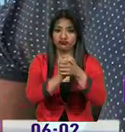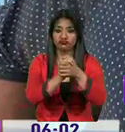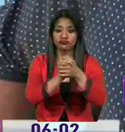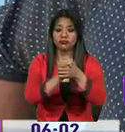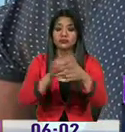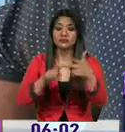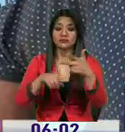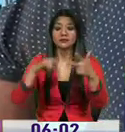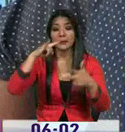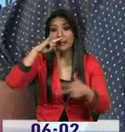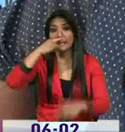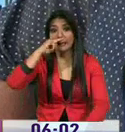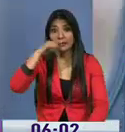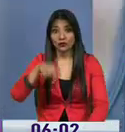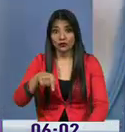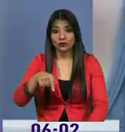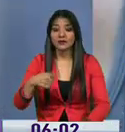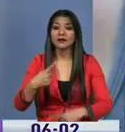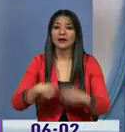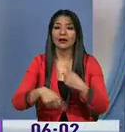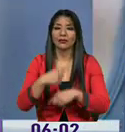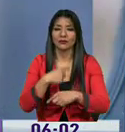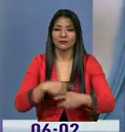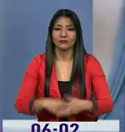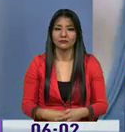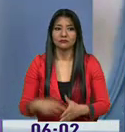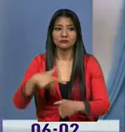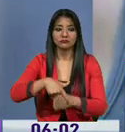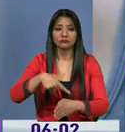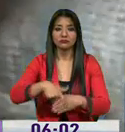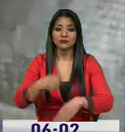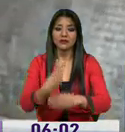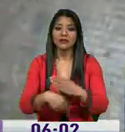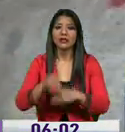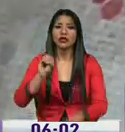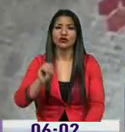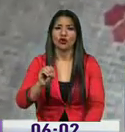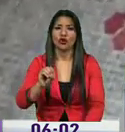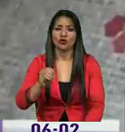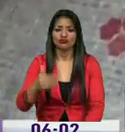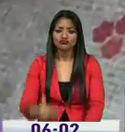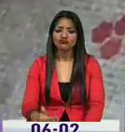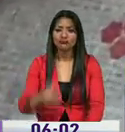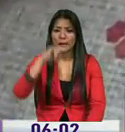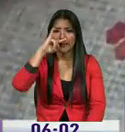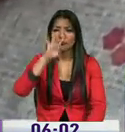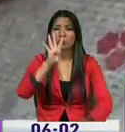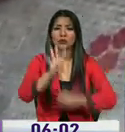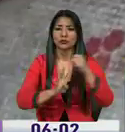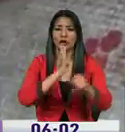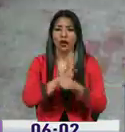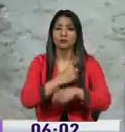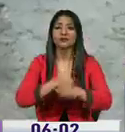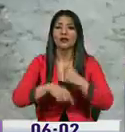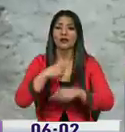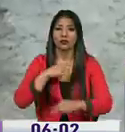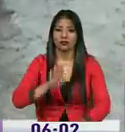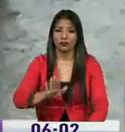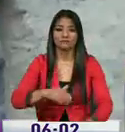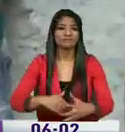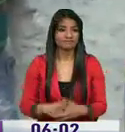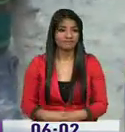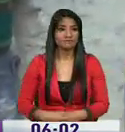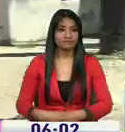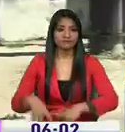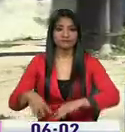el niño que le fracturó la pierna. Las víctimas viajaban con su hijo, un menor de 4 años de edad que resultó herido. Fue derivado a